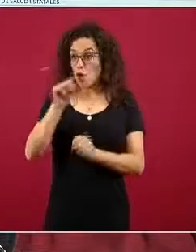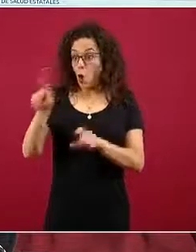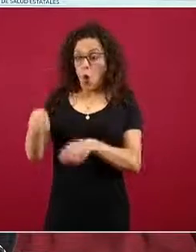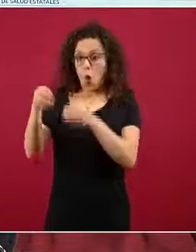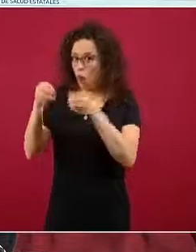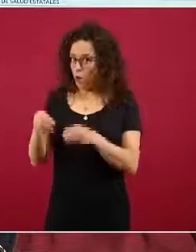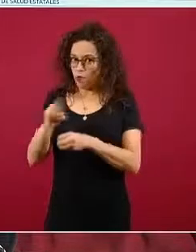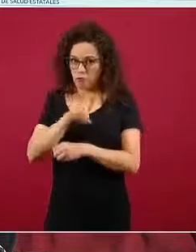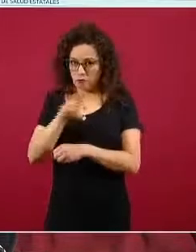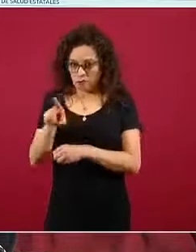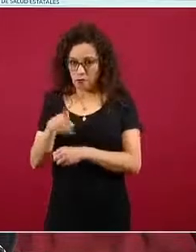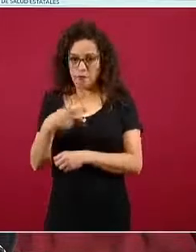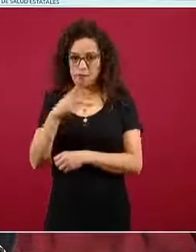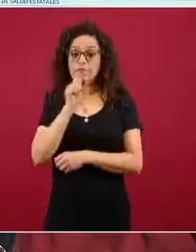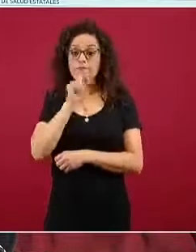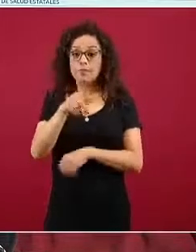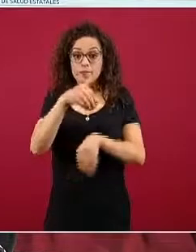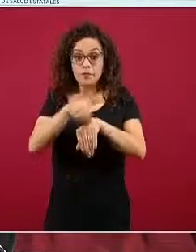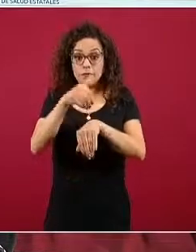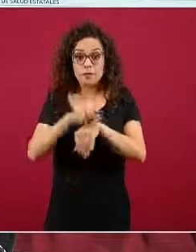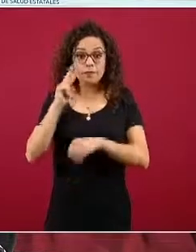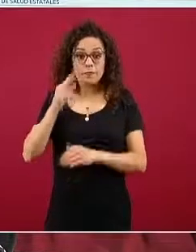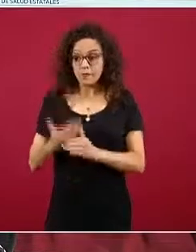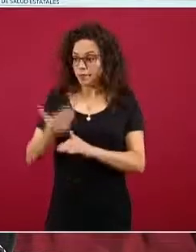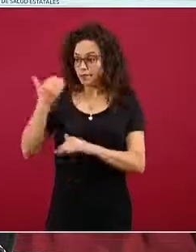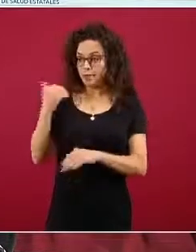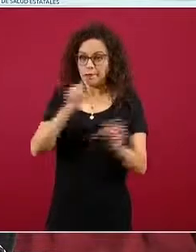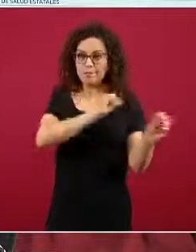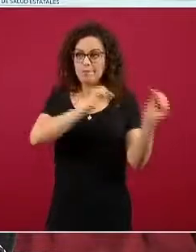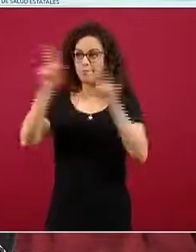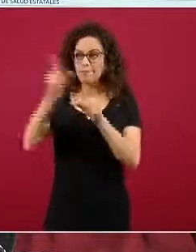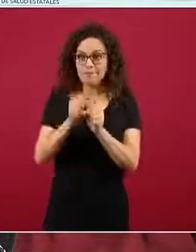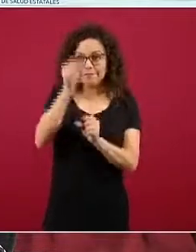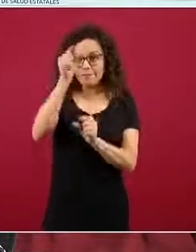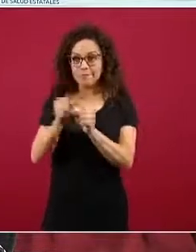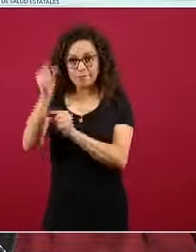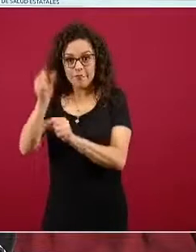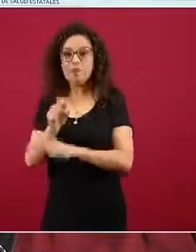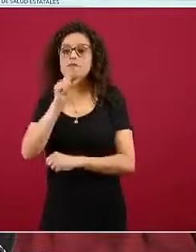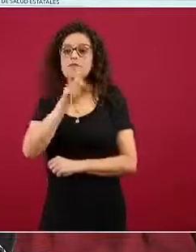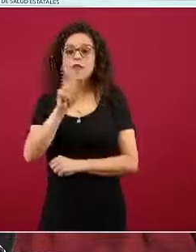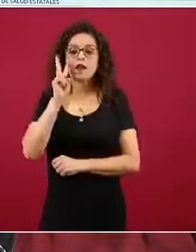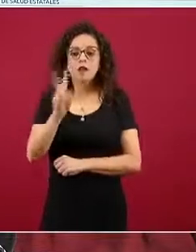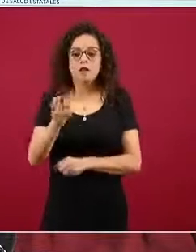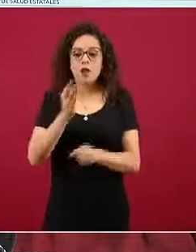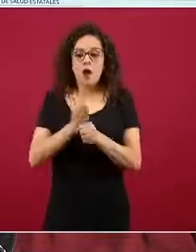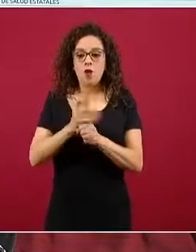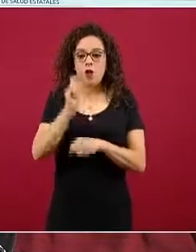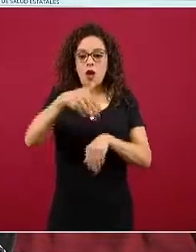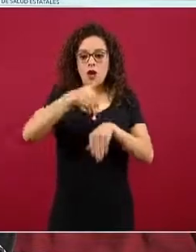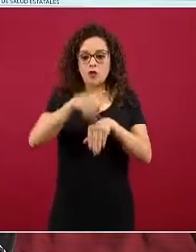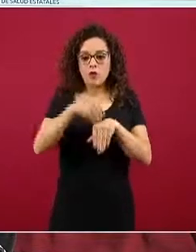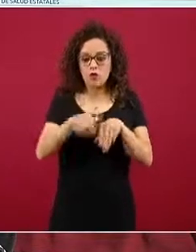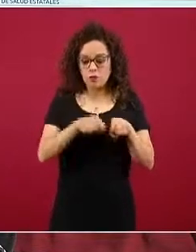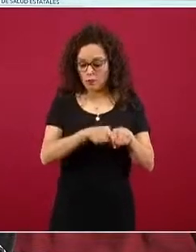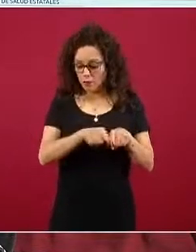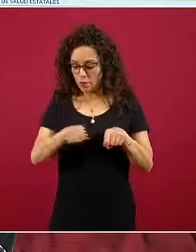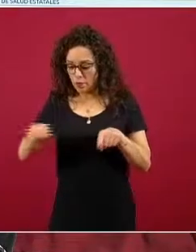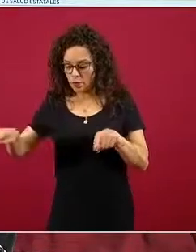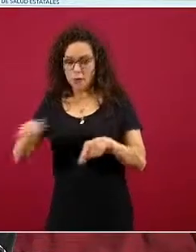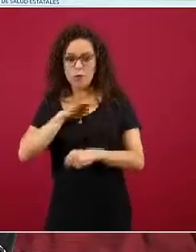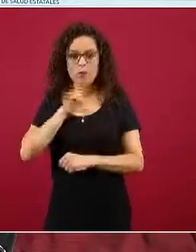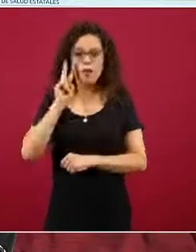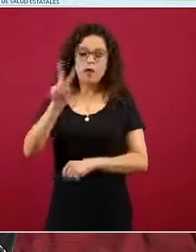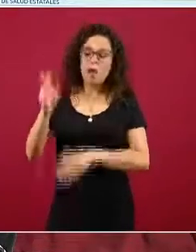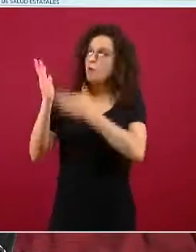los mismos números de ocupación que mostré en las gráficas previas también se muestran en las viñetas, en los números que vienen abajo, la ocupación